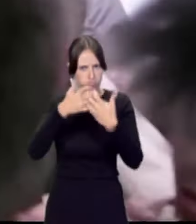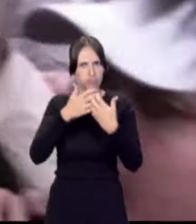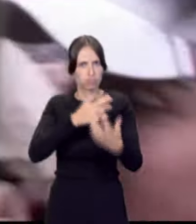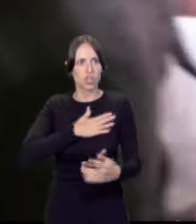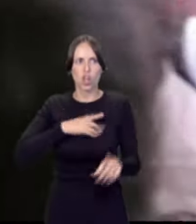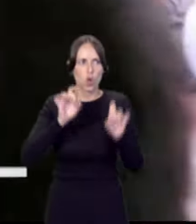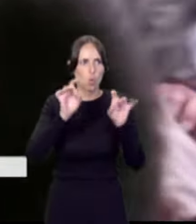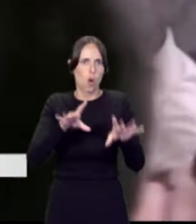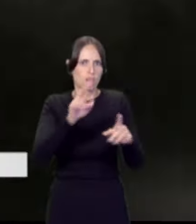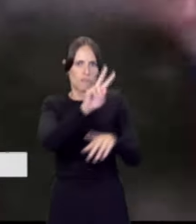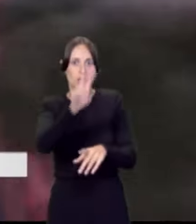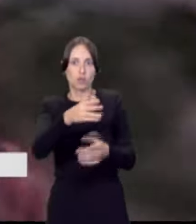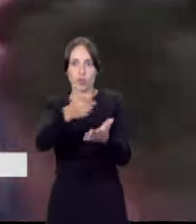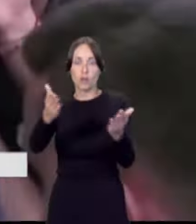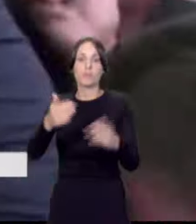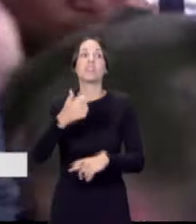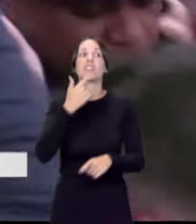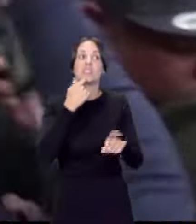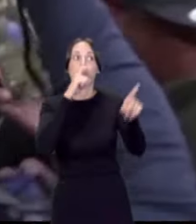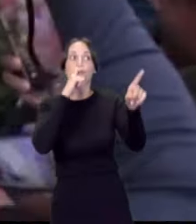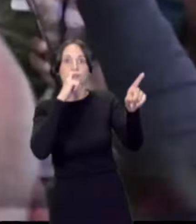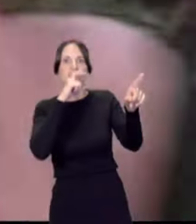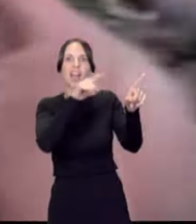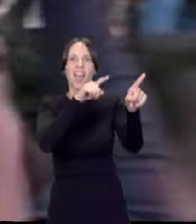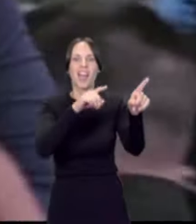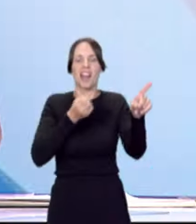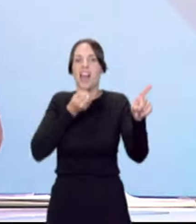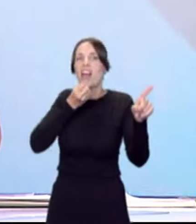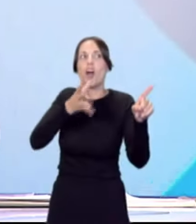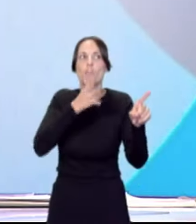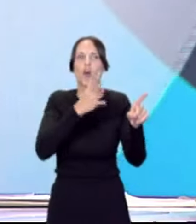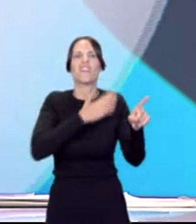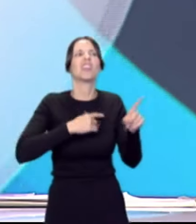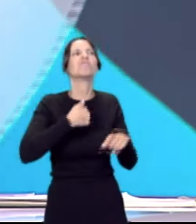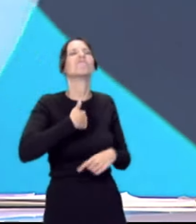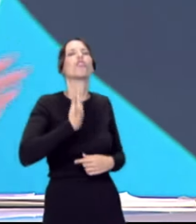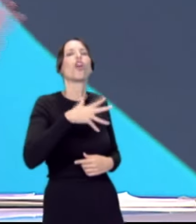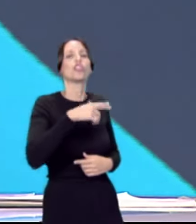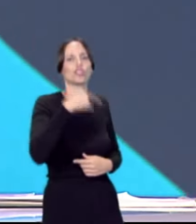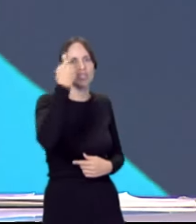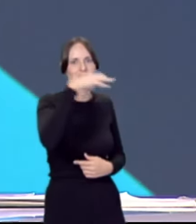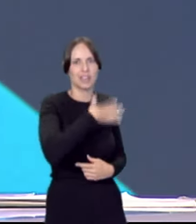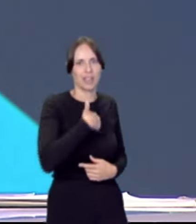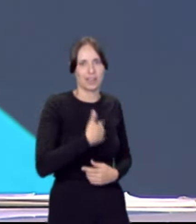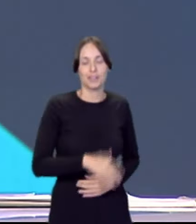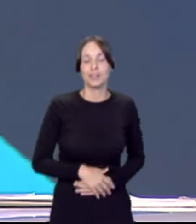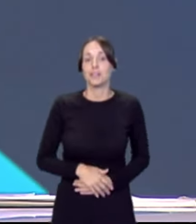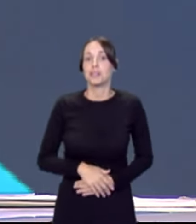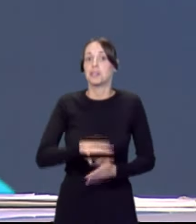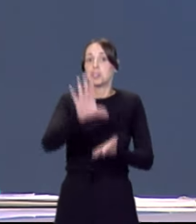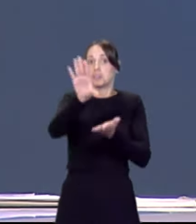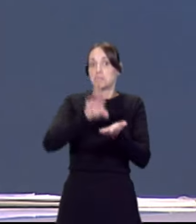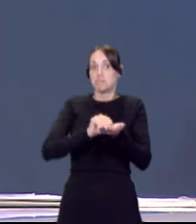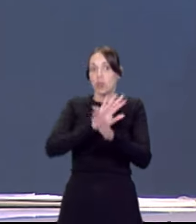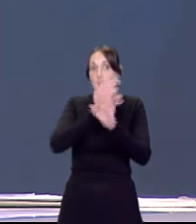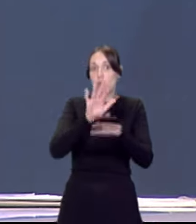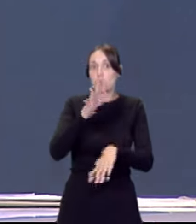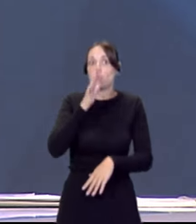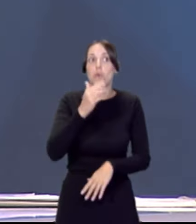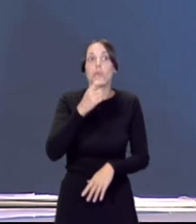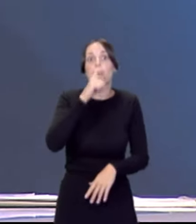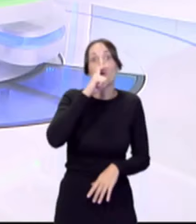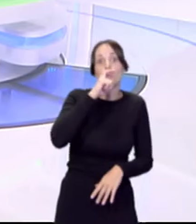a su intento desesperado por saber dónde se encuentra. Bueno, pues nos quedamos quizás con lo último, que según Nicolás Maduro,